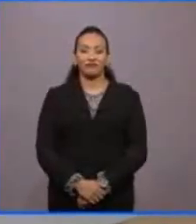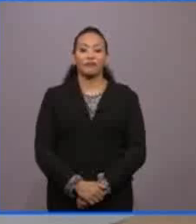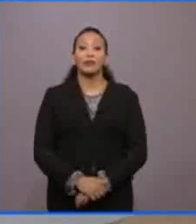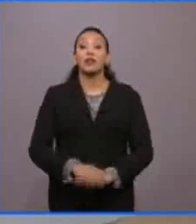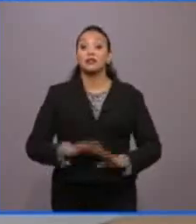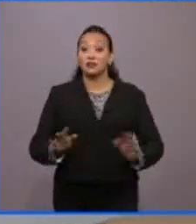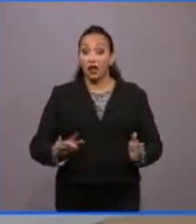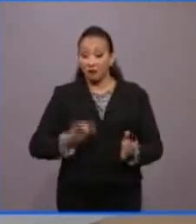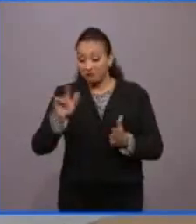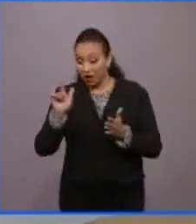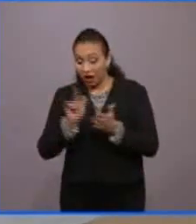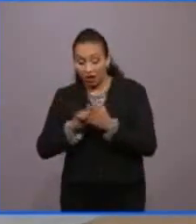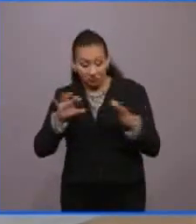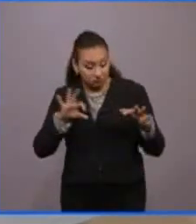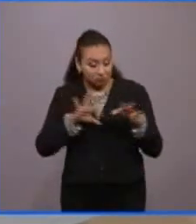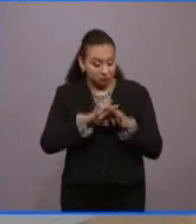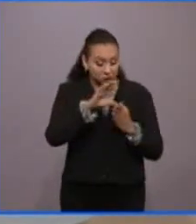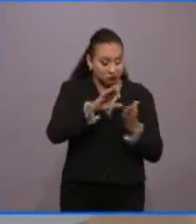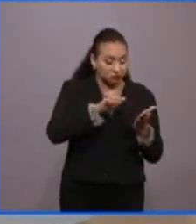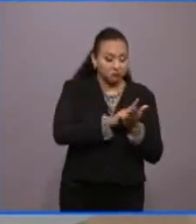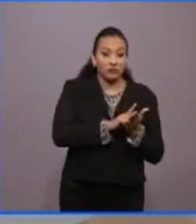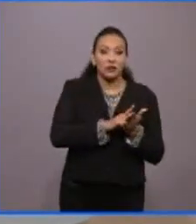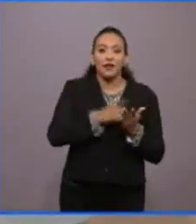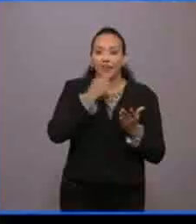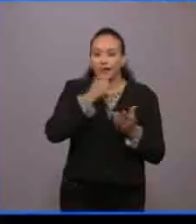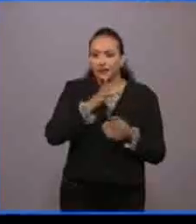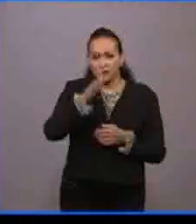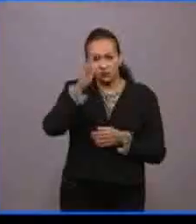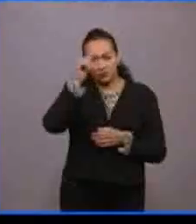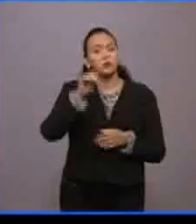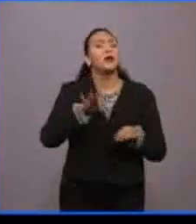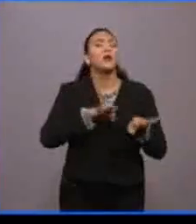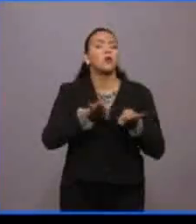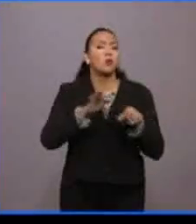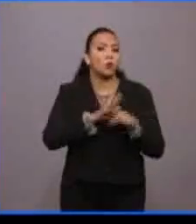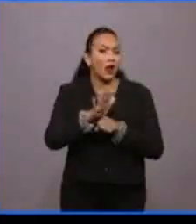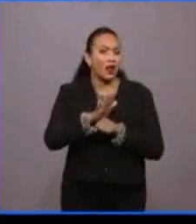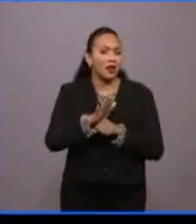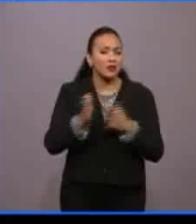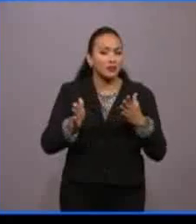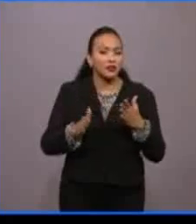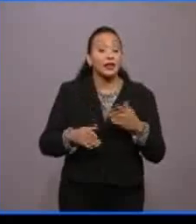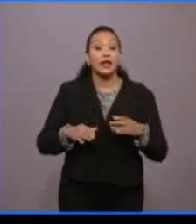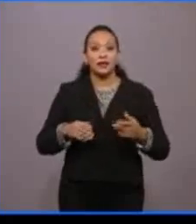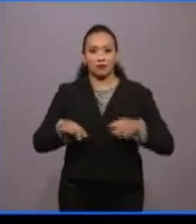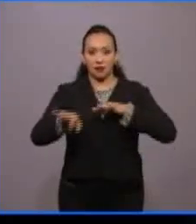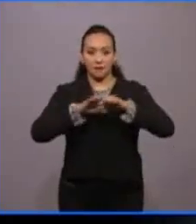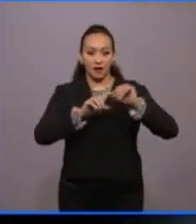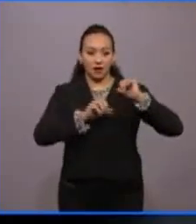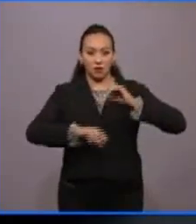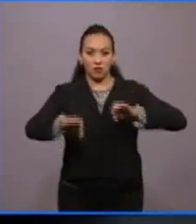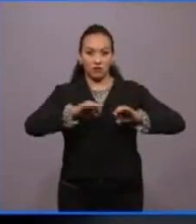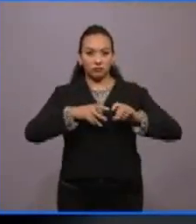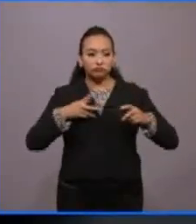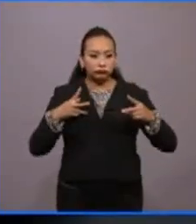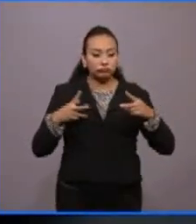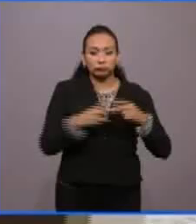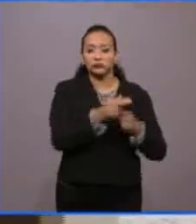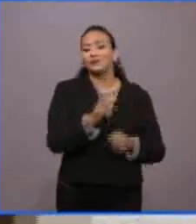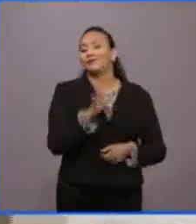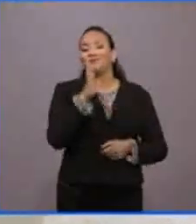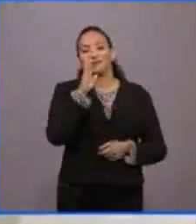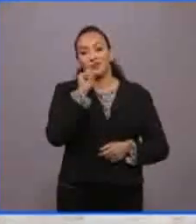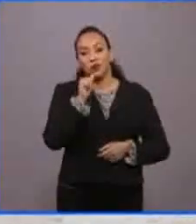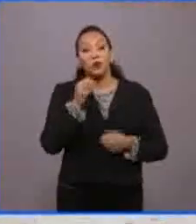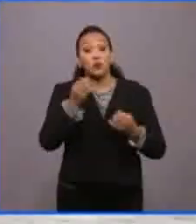Es legal y constitucionalmente imposible detener los trabajos de la elección del Poder Judicial, como lo han solicitado diversos jueces